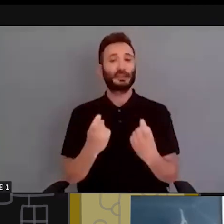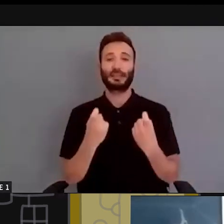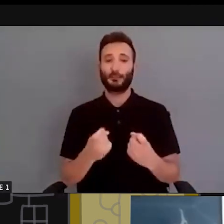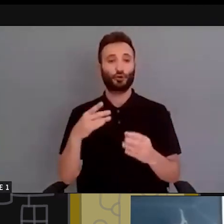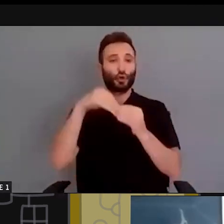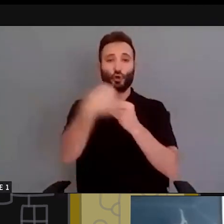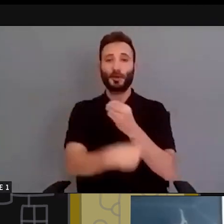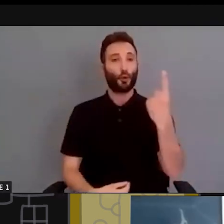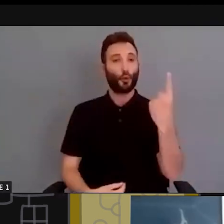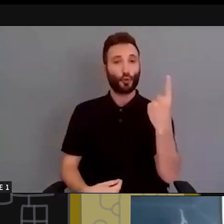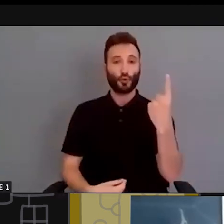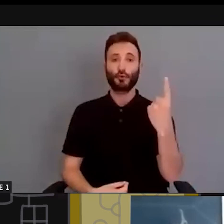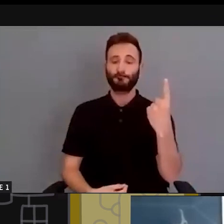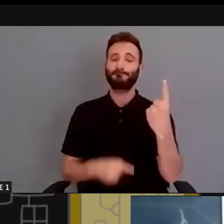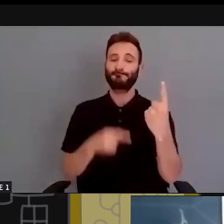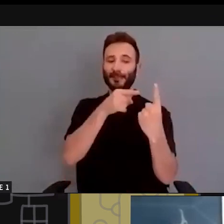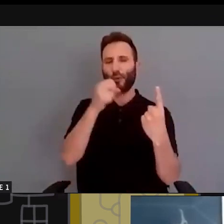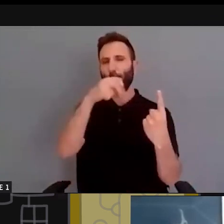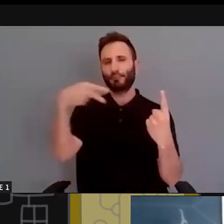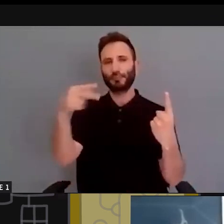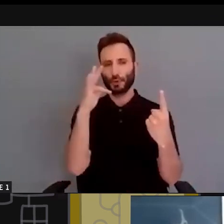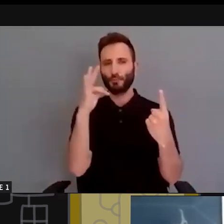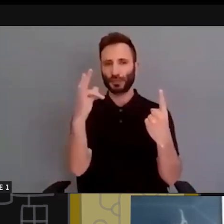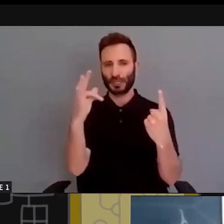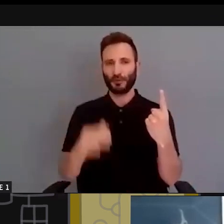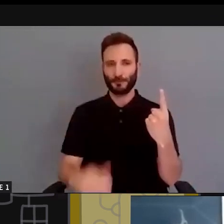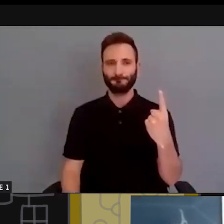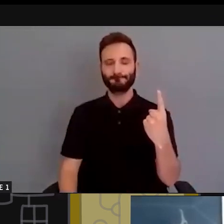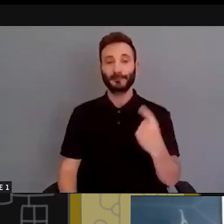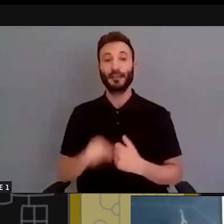junto, ¿no? Y la verdad es que el consenso ha